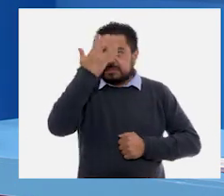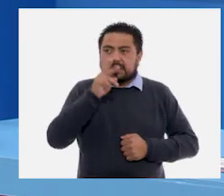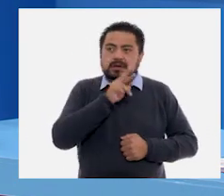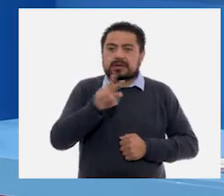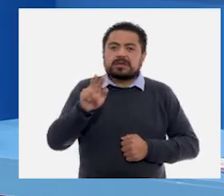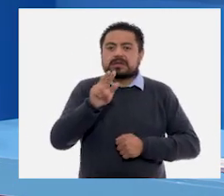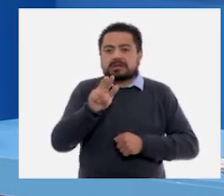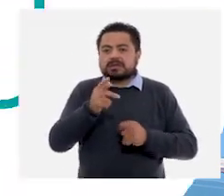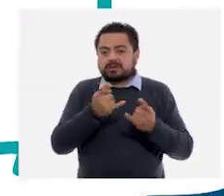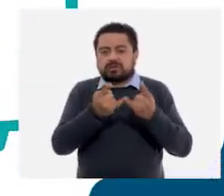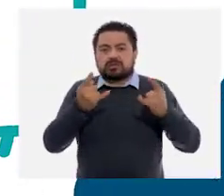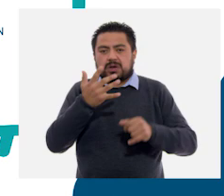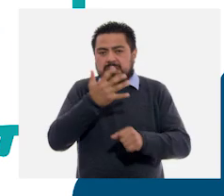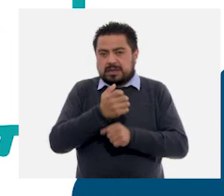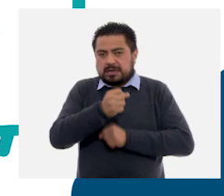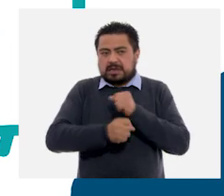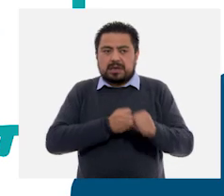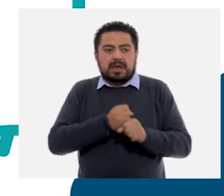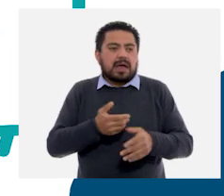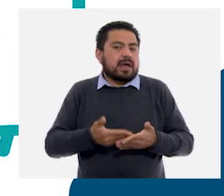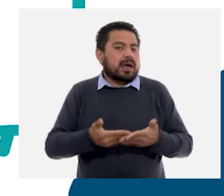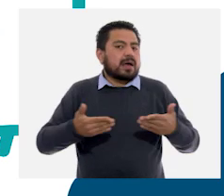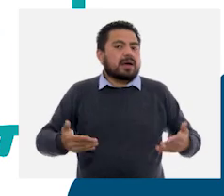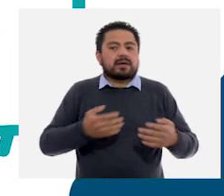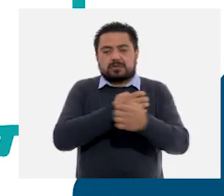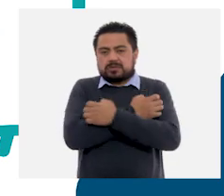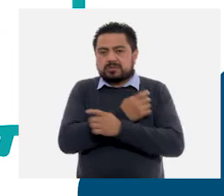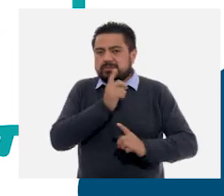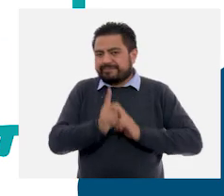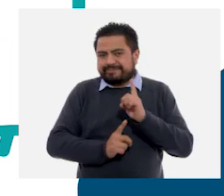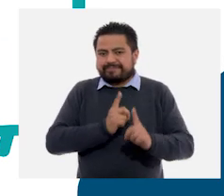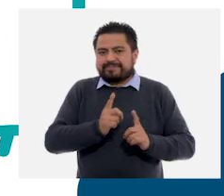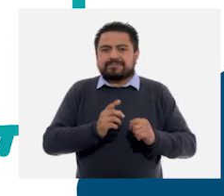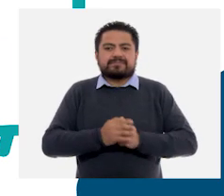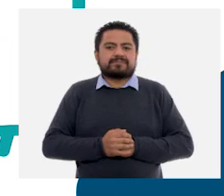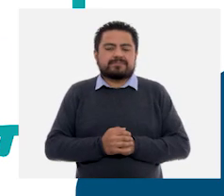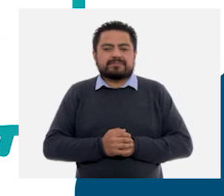Historia, 5º grado. A continuación, educación física.